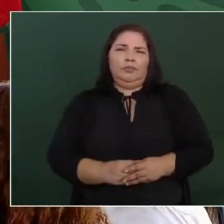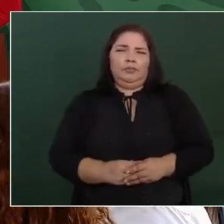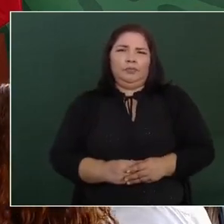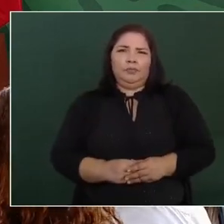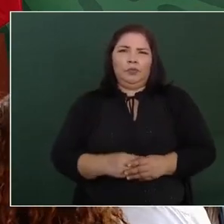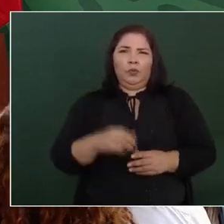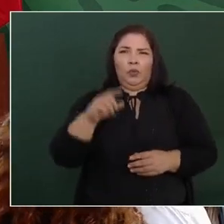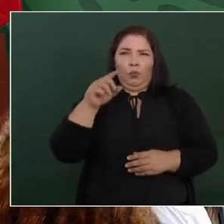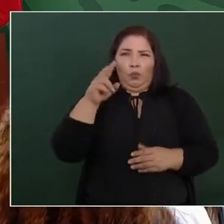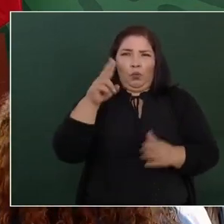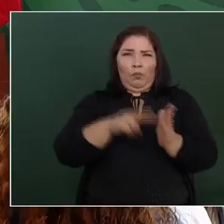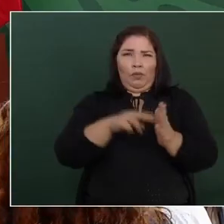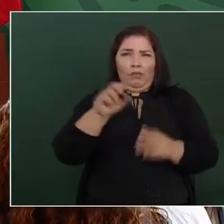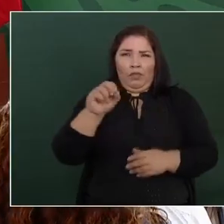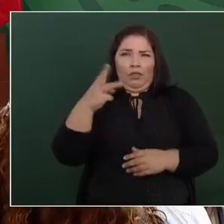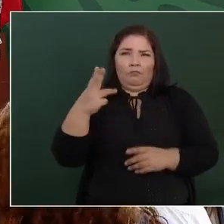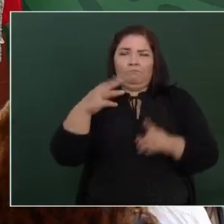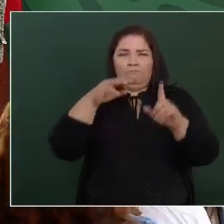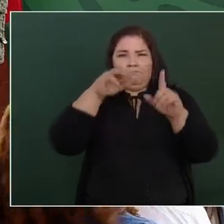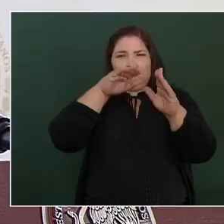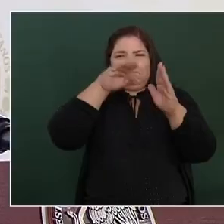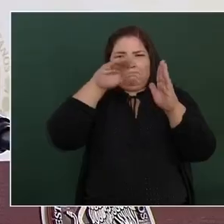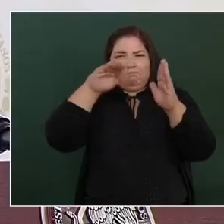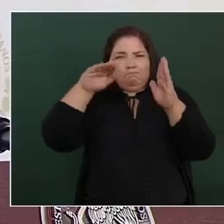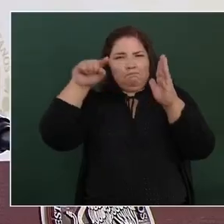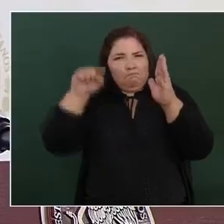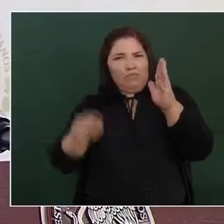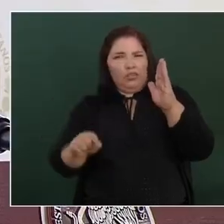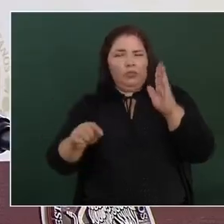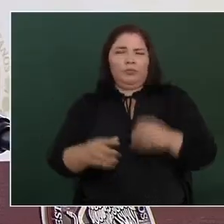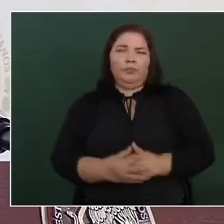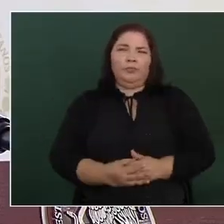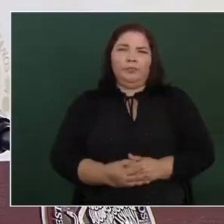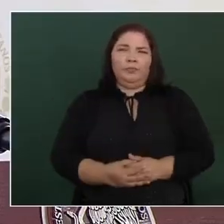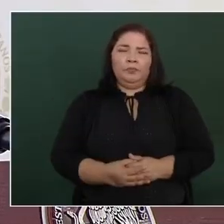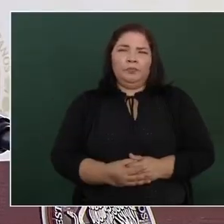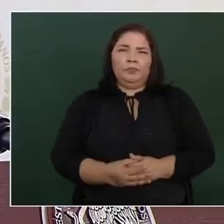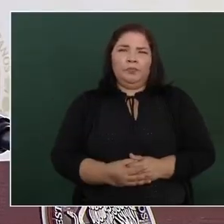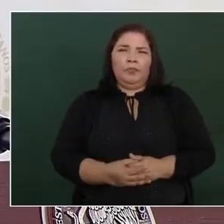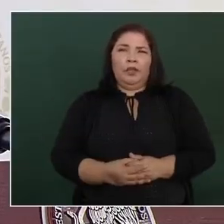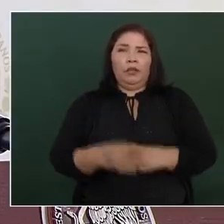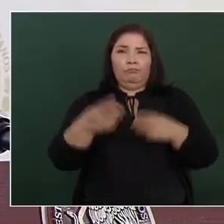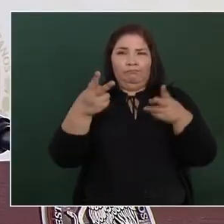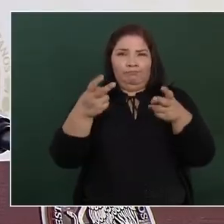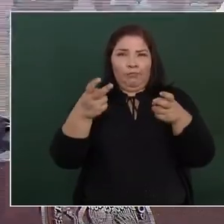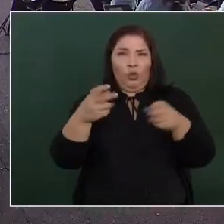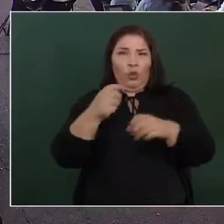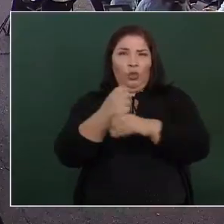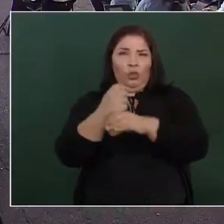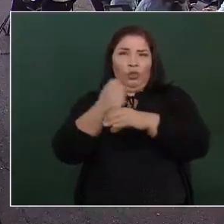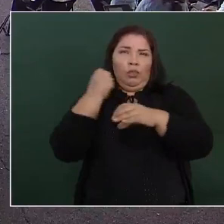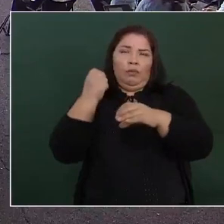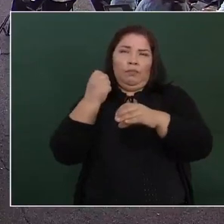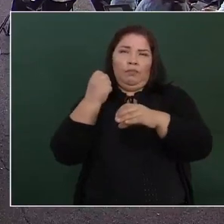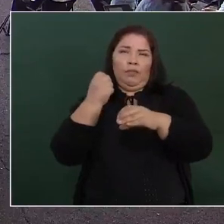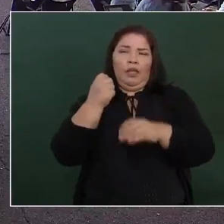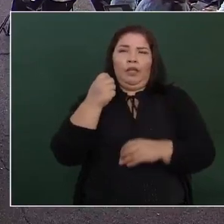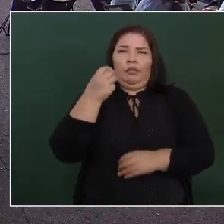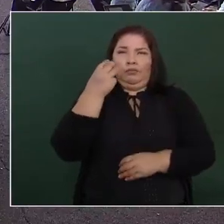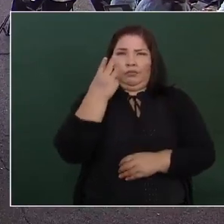en 2023 una reducción importante. El robo en transporte, solamente